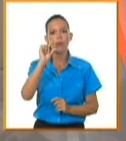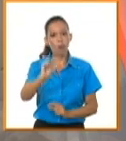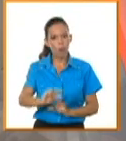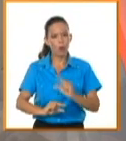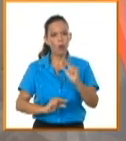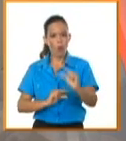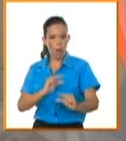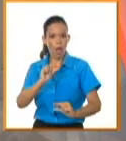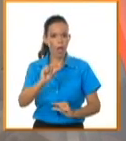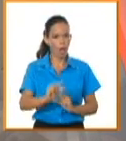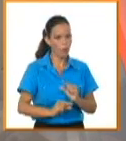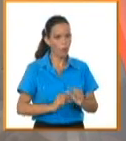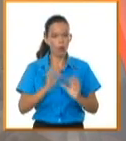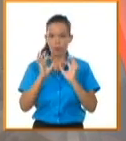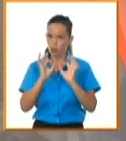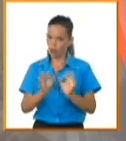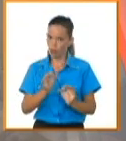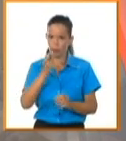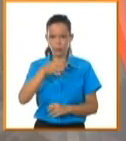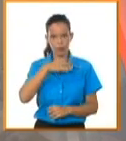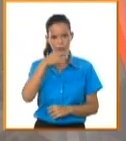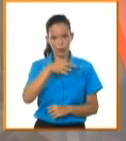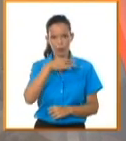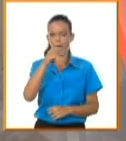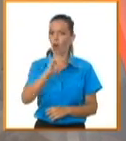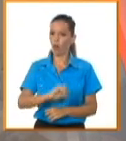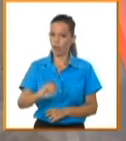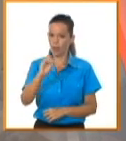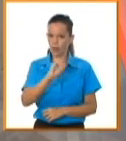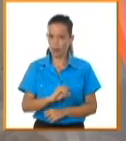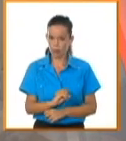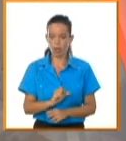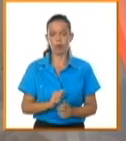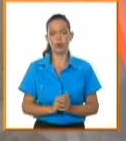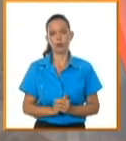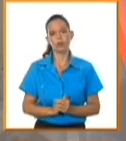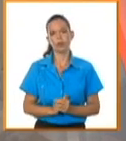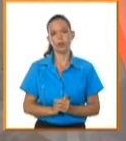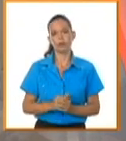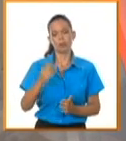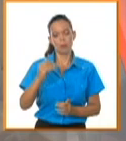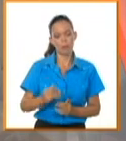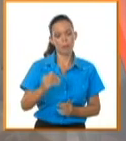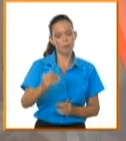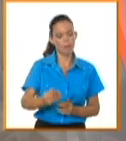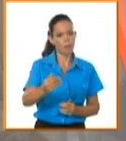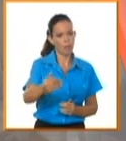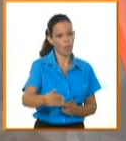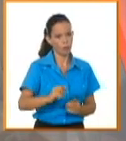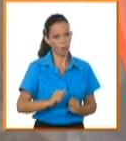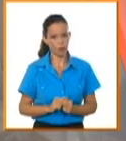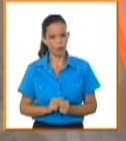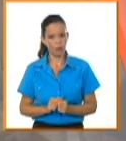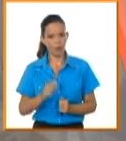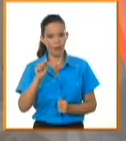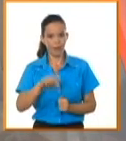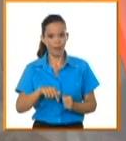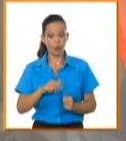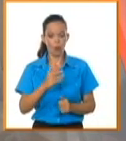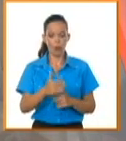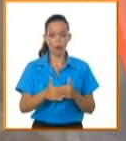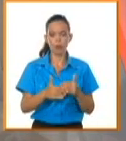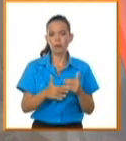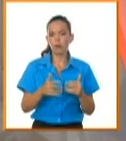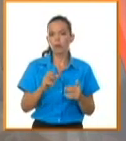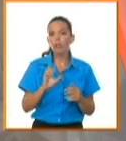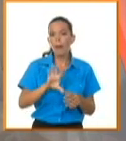se ha planteado así se ha organizado es un proceso que no lo cumple solo el banco es un proceso que